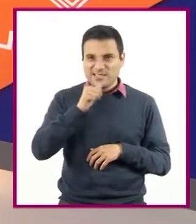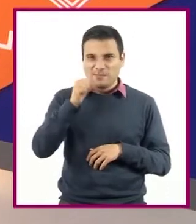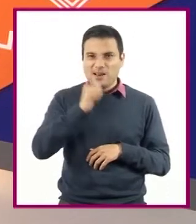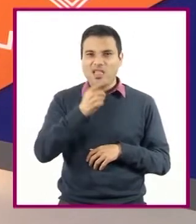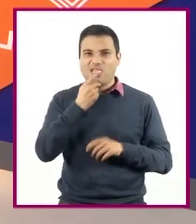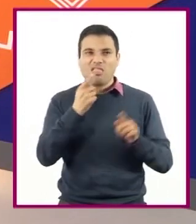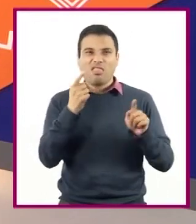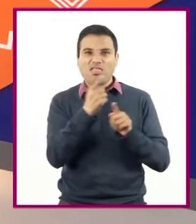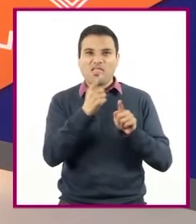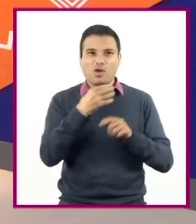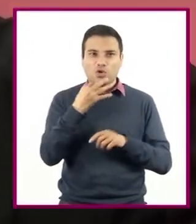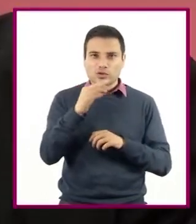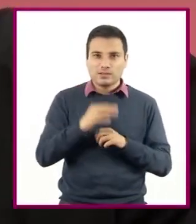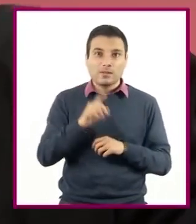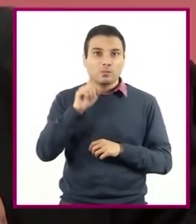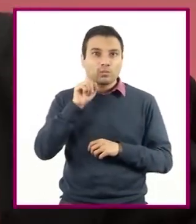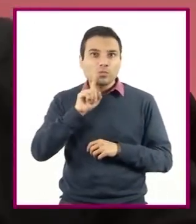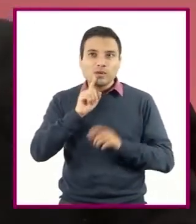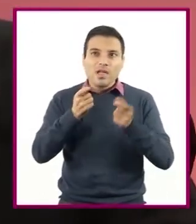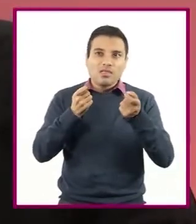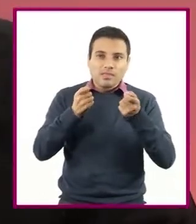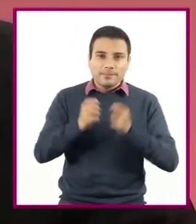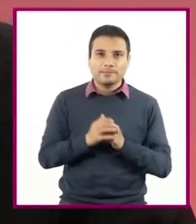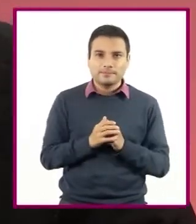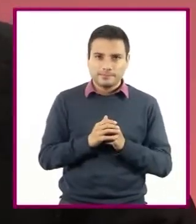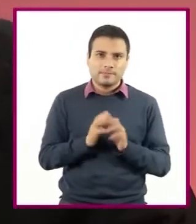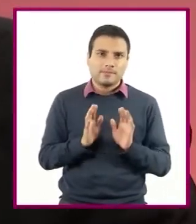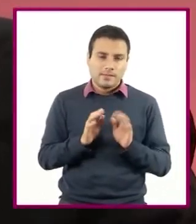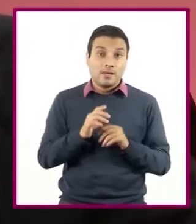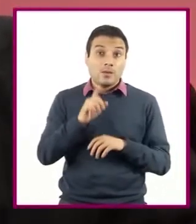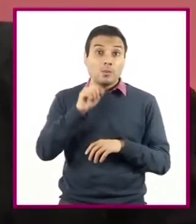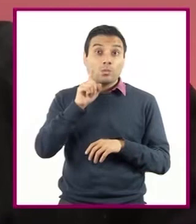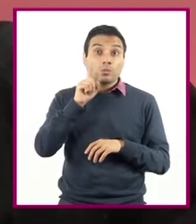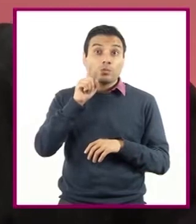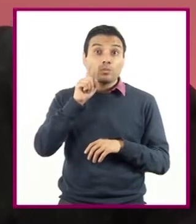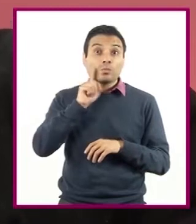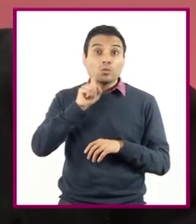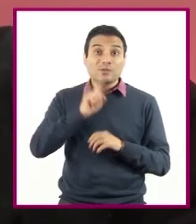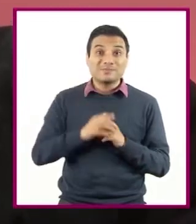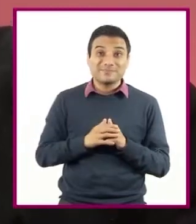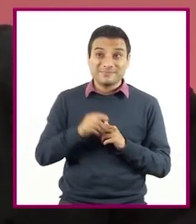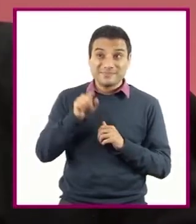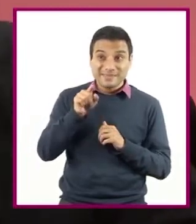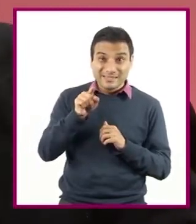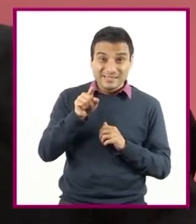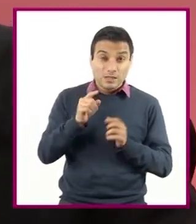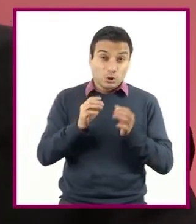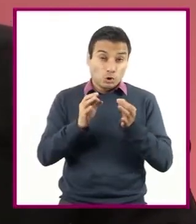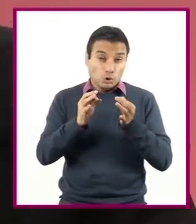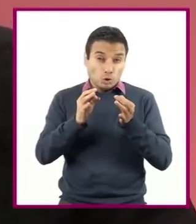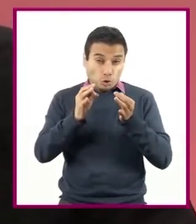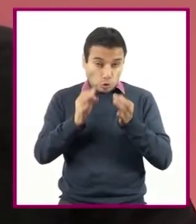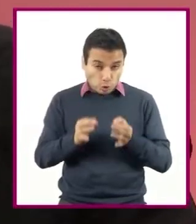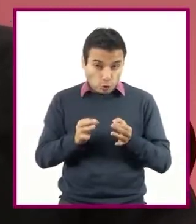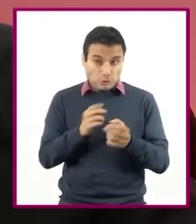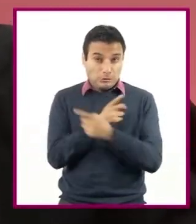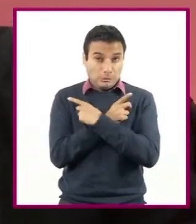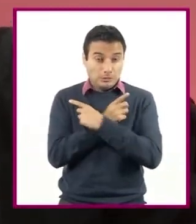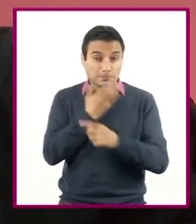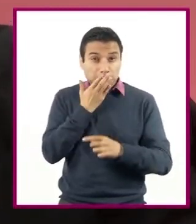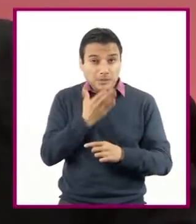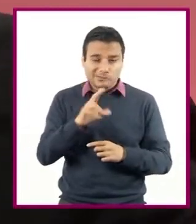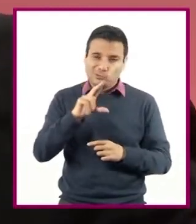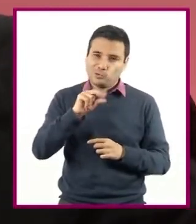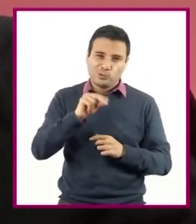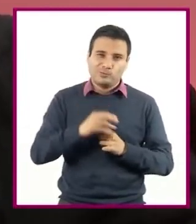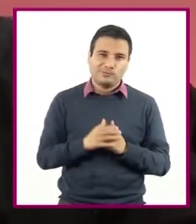manipuladora. Sin embargo, a pesar de que Celestina, la de la obra, no era la persona más recta ni virtuosa que se puedan